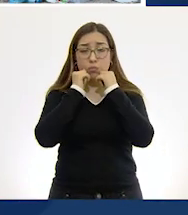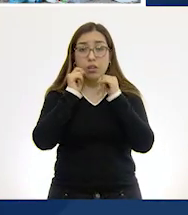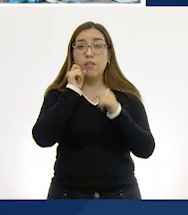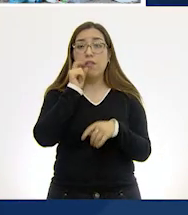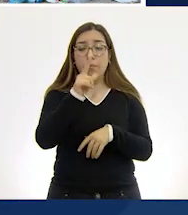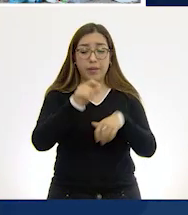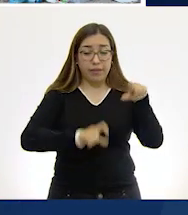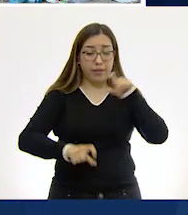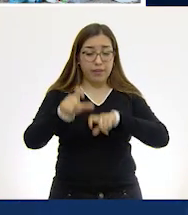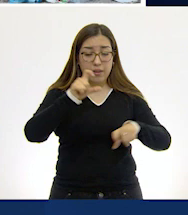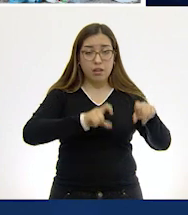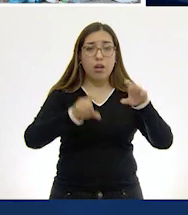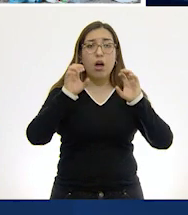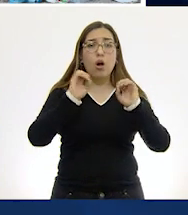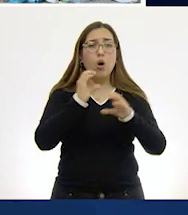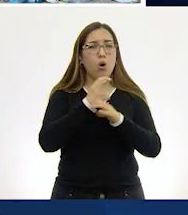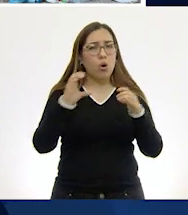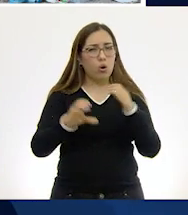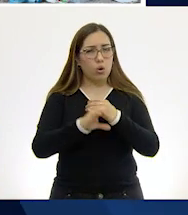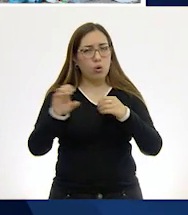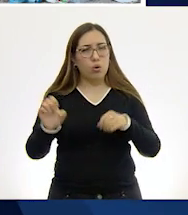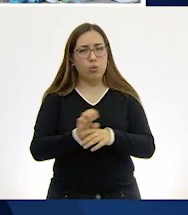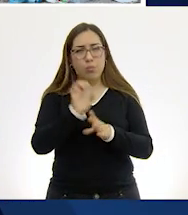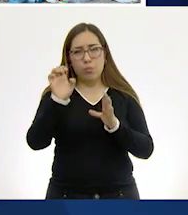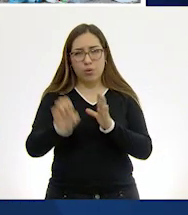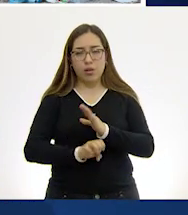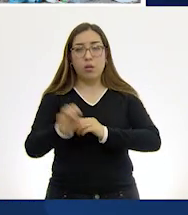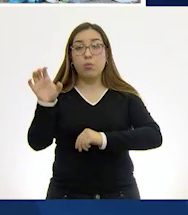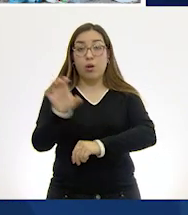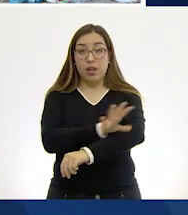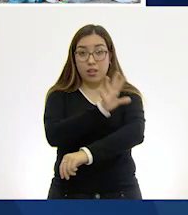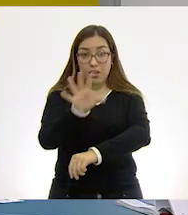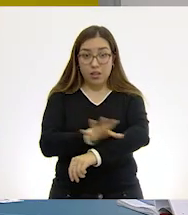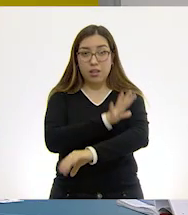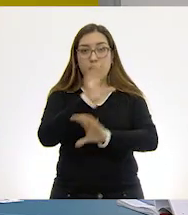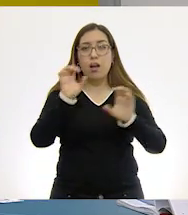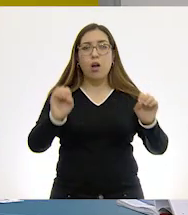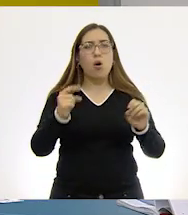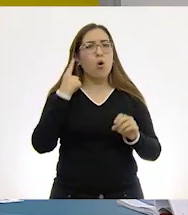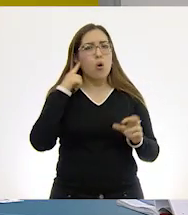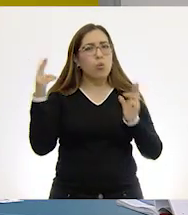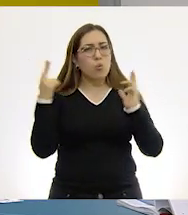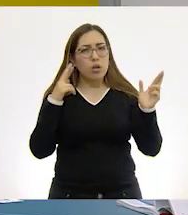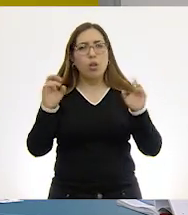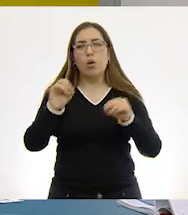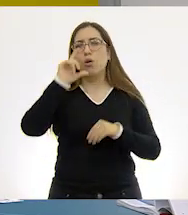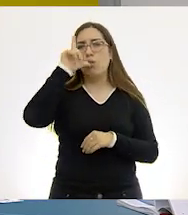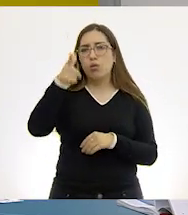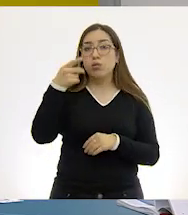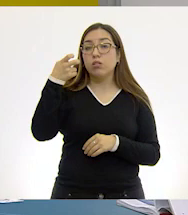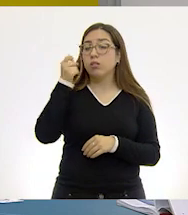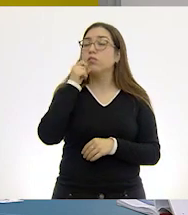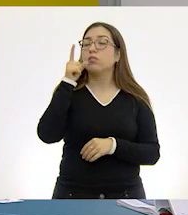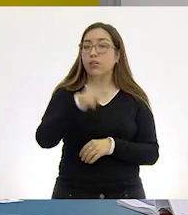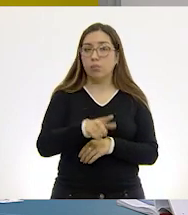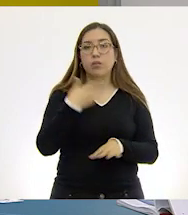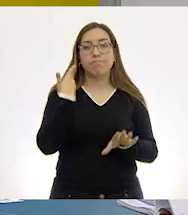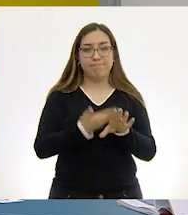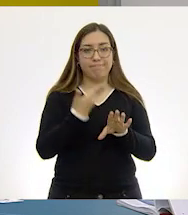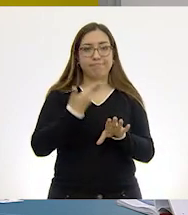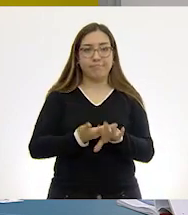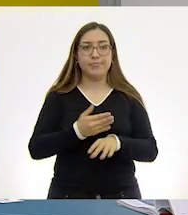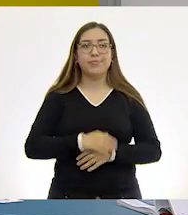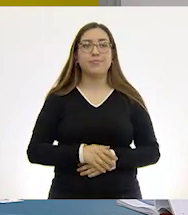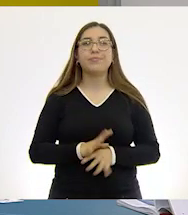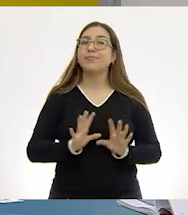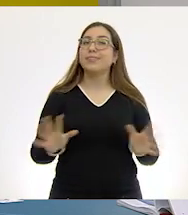también se considera al exceso de energía, sonido, calor o luz como contaminantes. Oh. Y